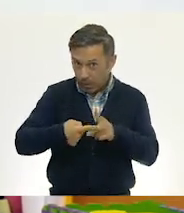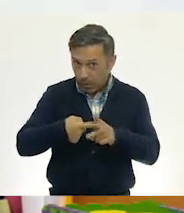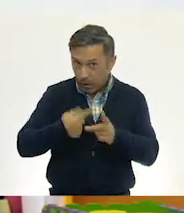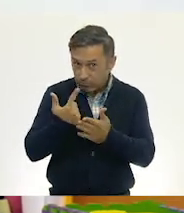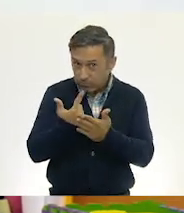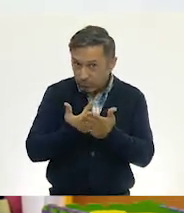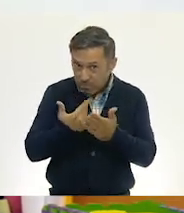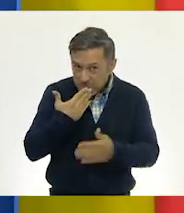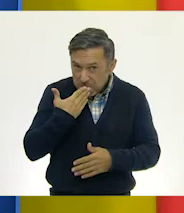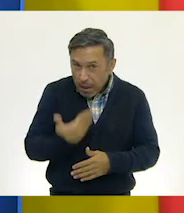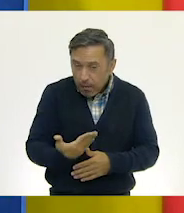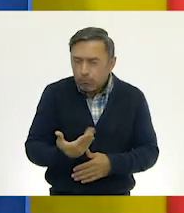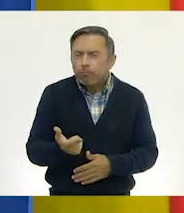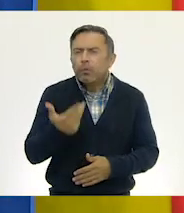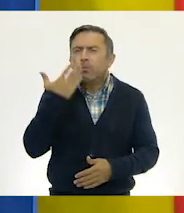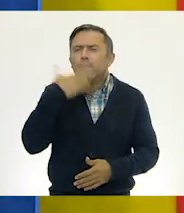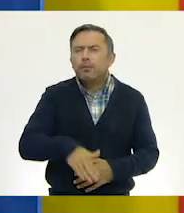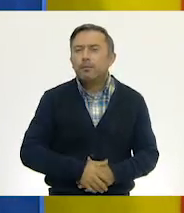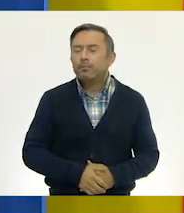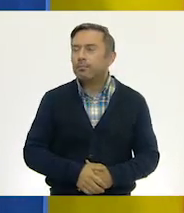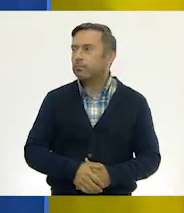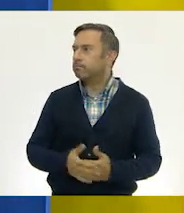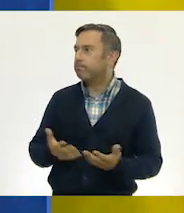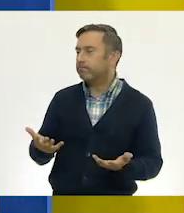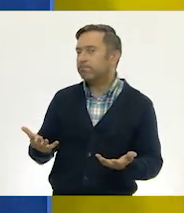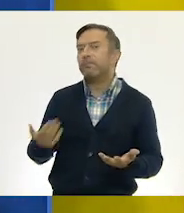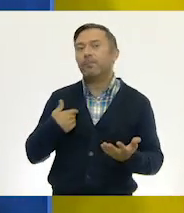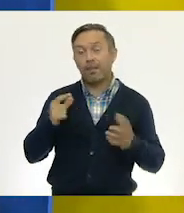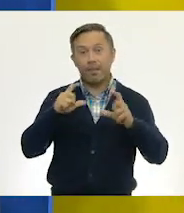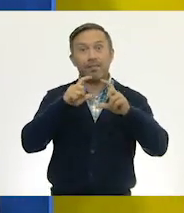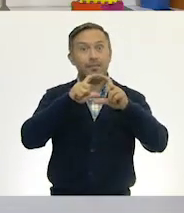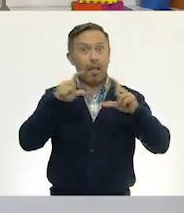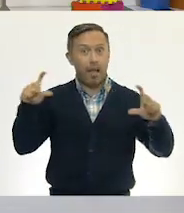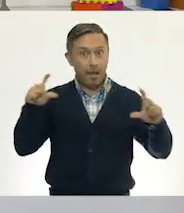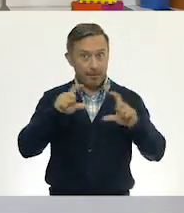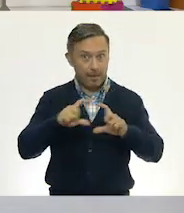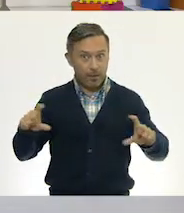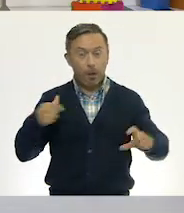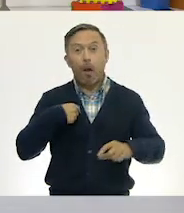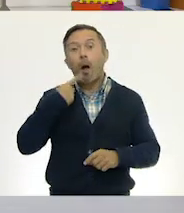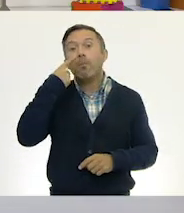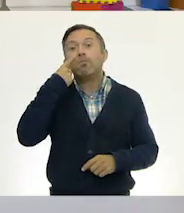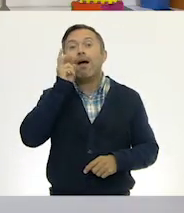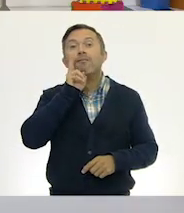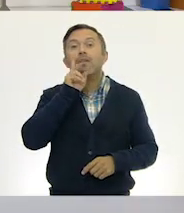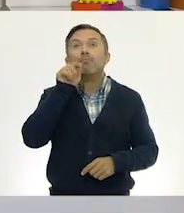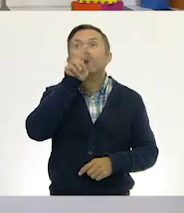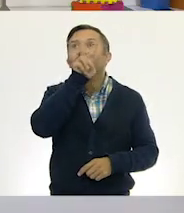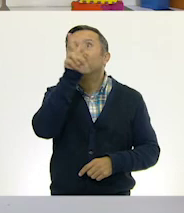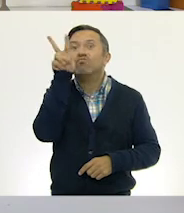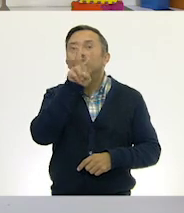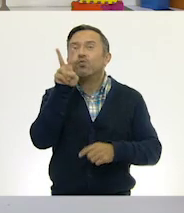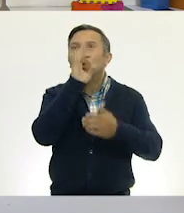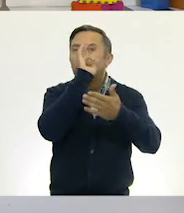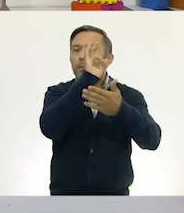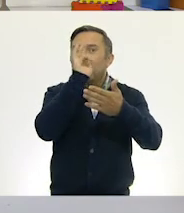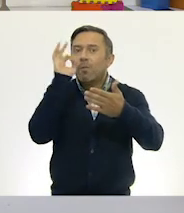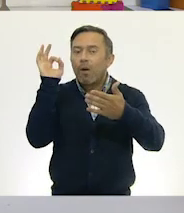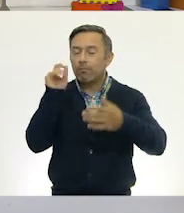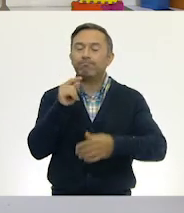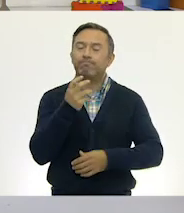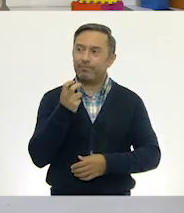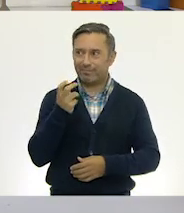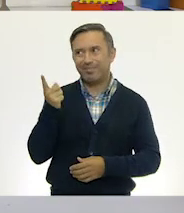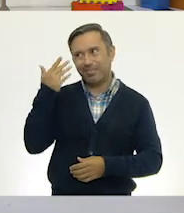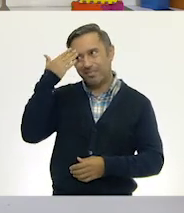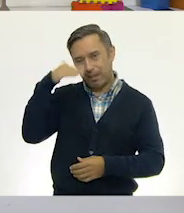¿Y cómo es, Pili? Pues verificando cada tablero que esté lleno. Así es. Porque ya sabemos que cada uno